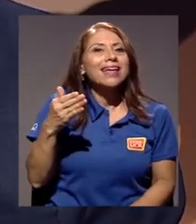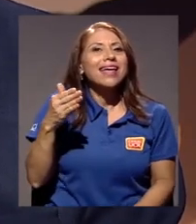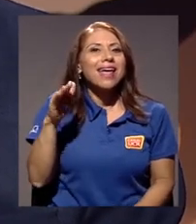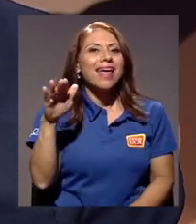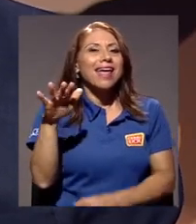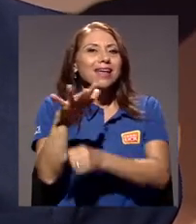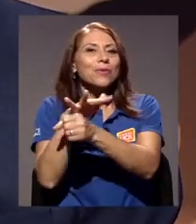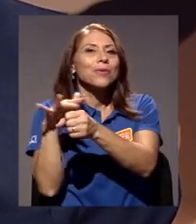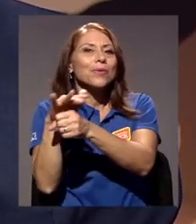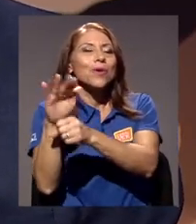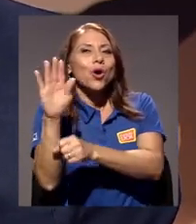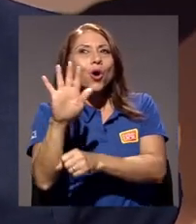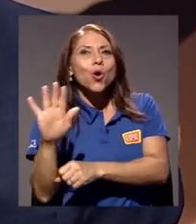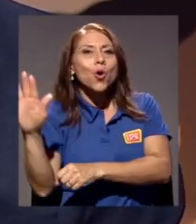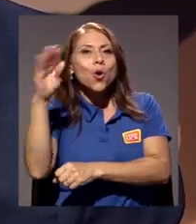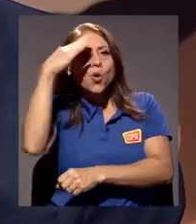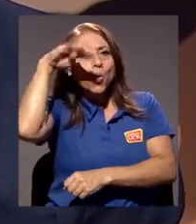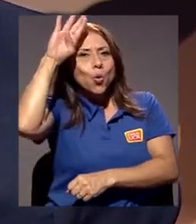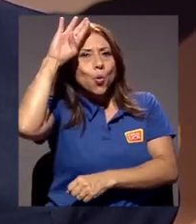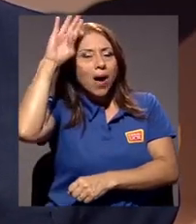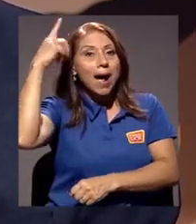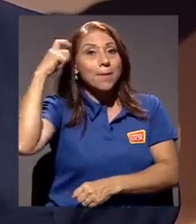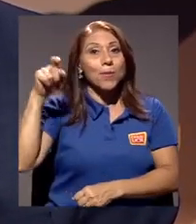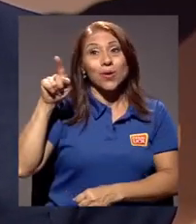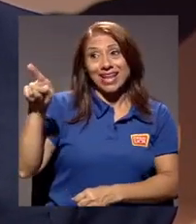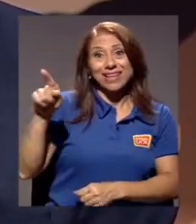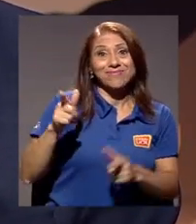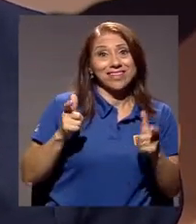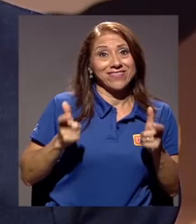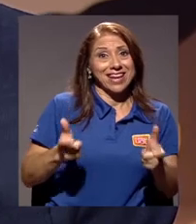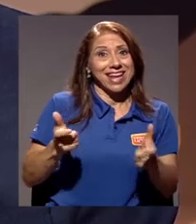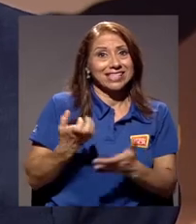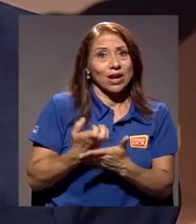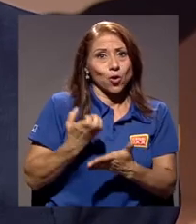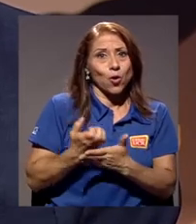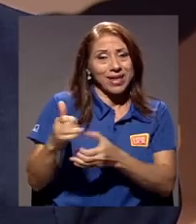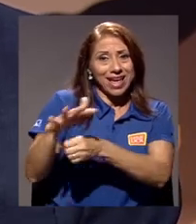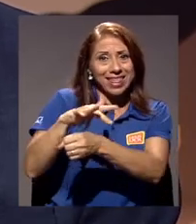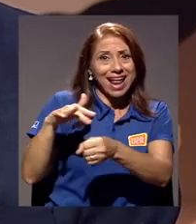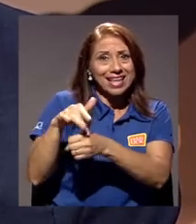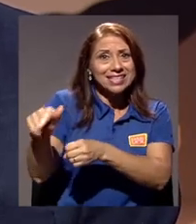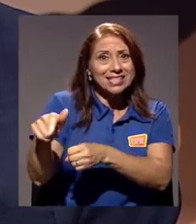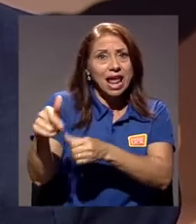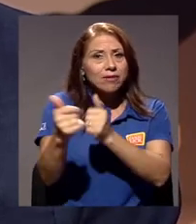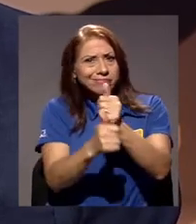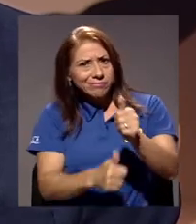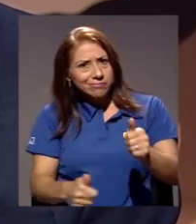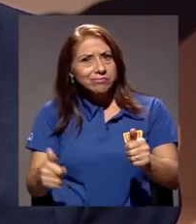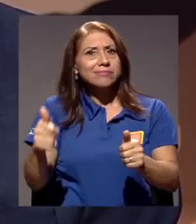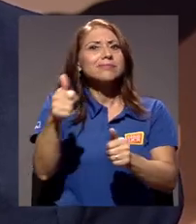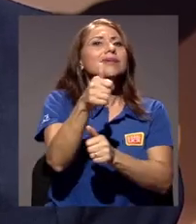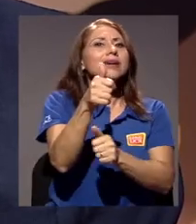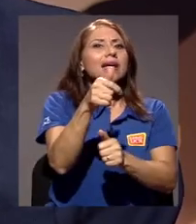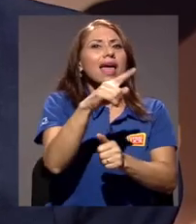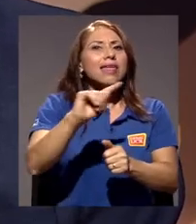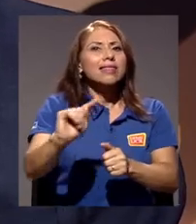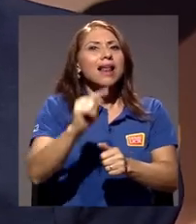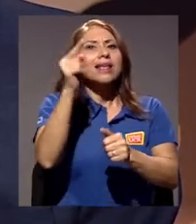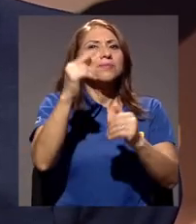como la riqueza en ese momento económica de la isla la colocaba entre las primeras